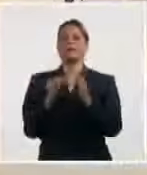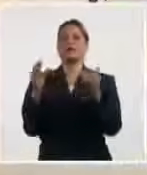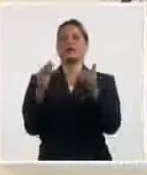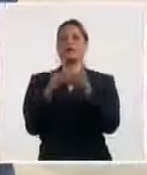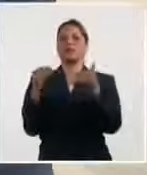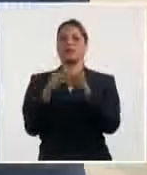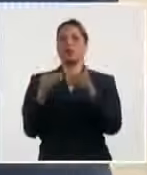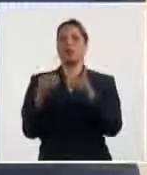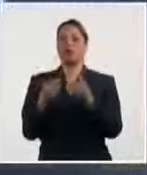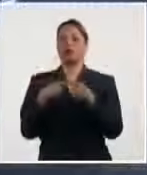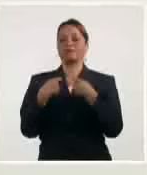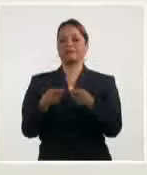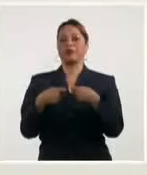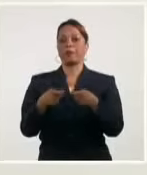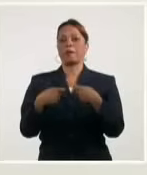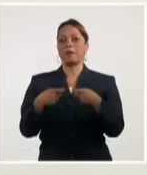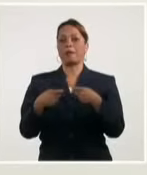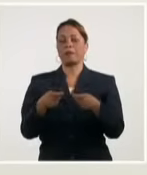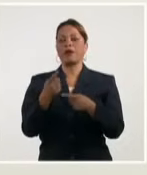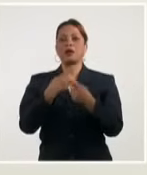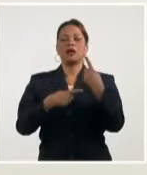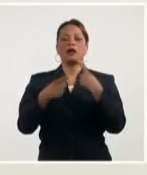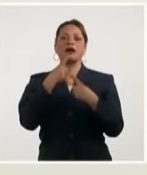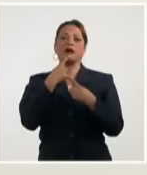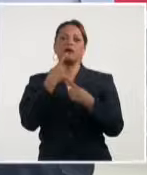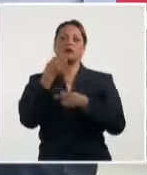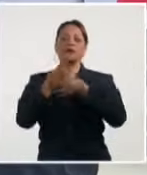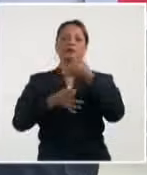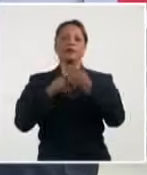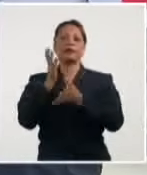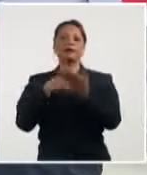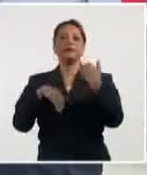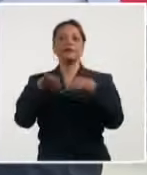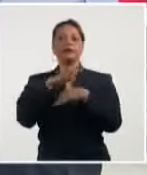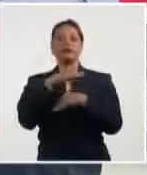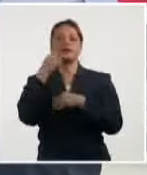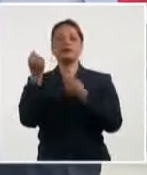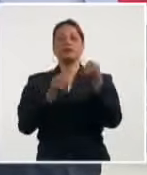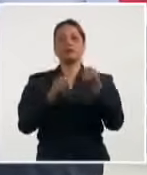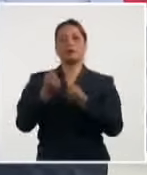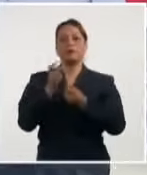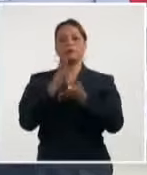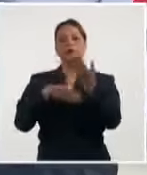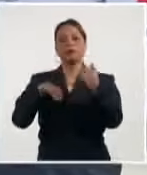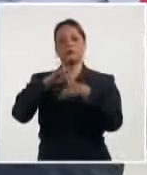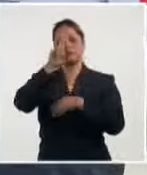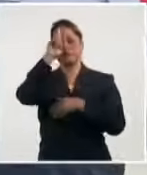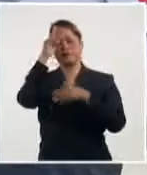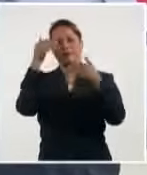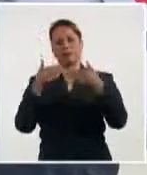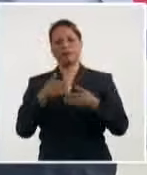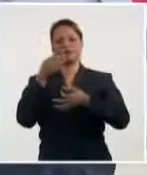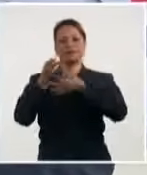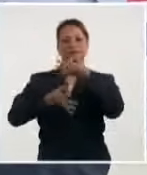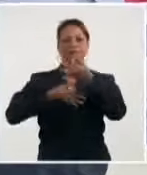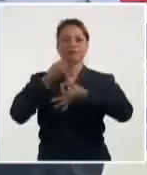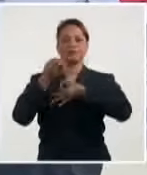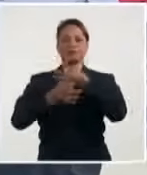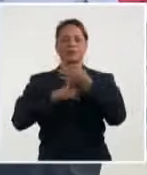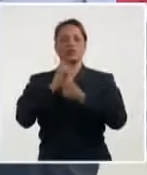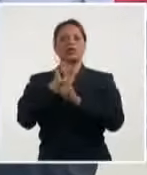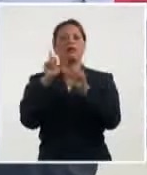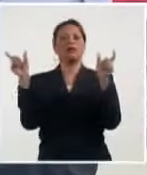dólares. Se trata de una operación, como resaltaron los ministros del Transporte y de Salud Pública, con